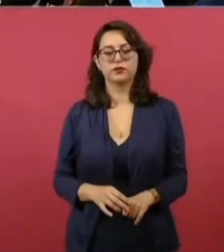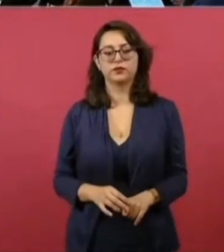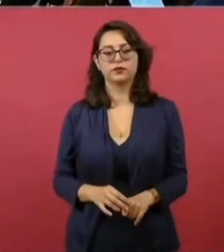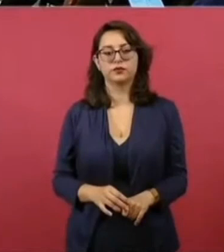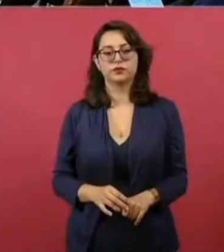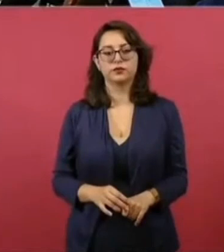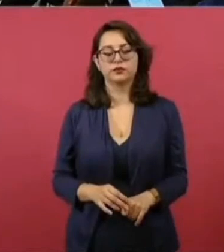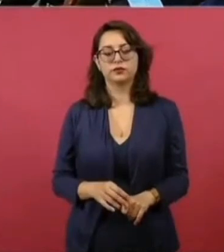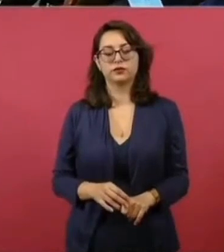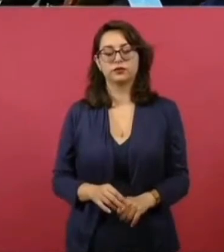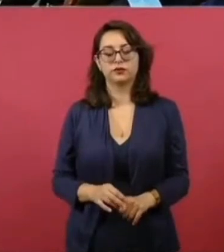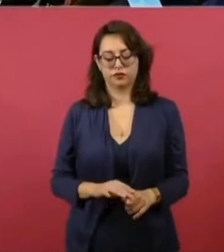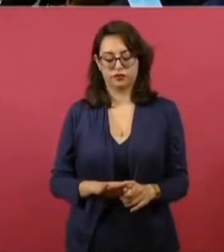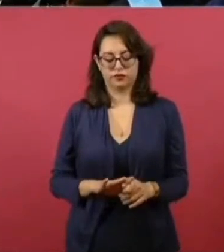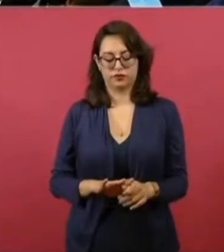¿Qué decirles?